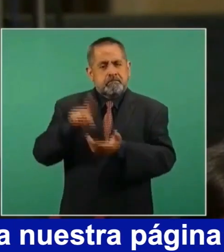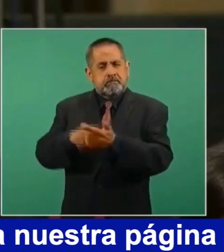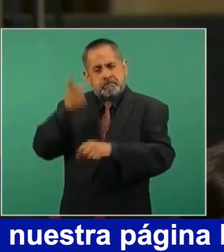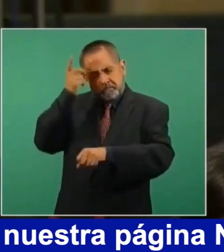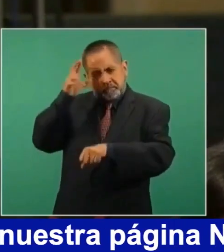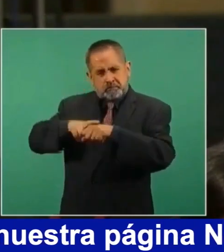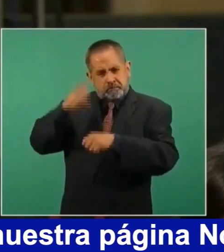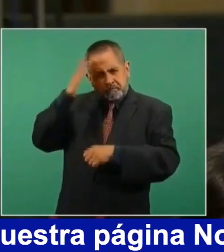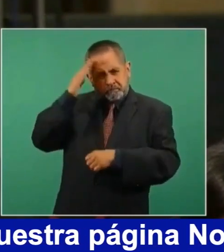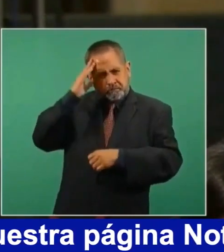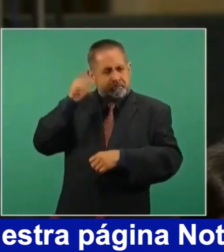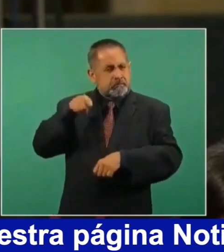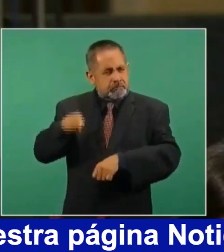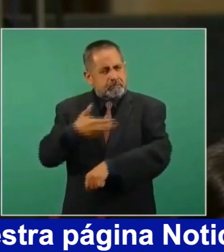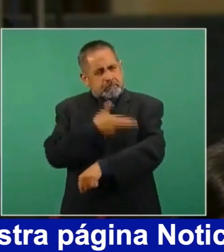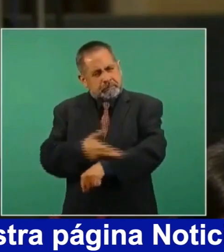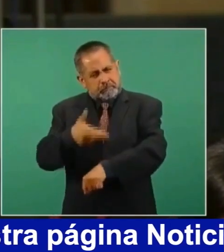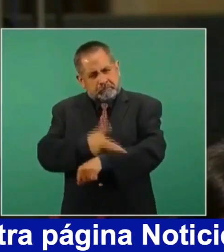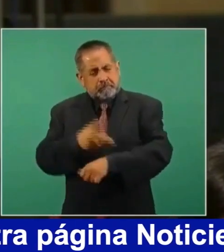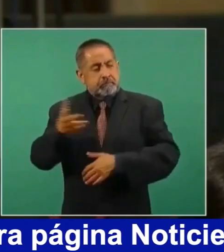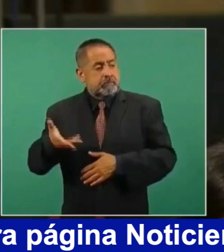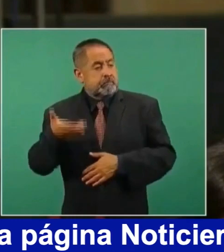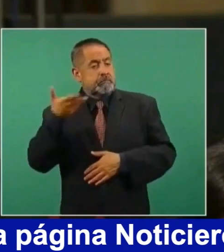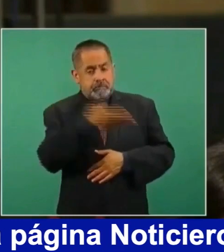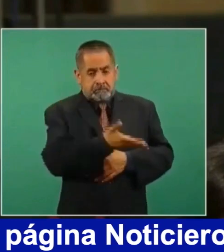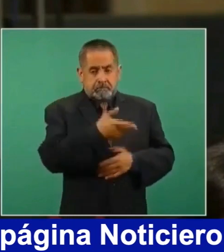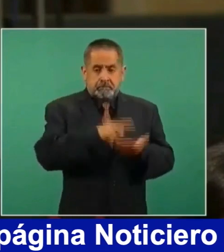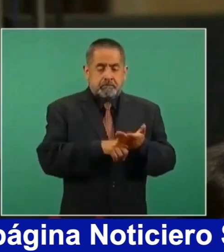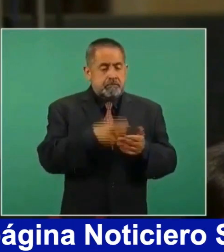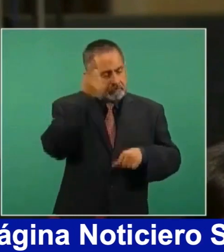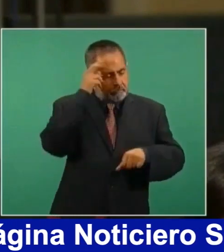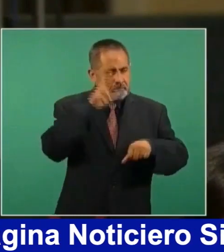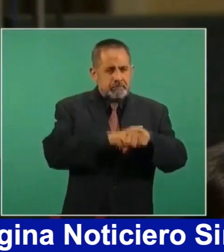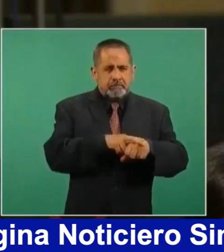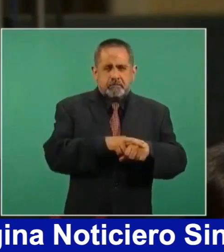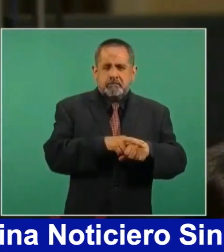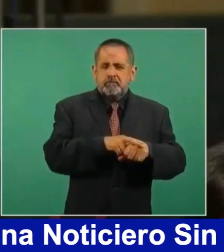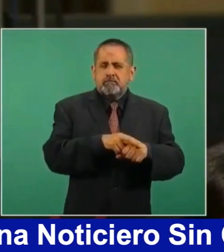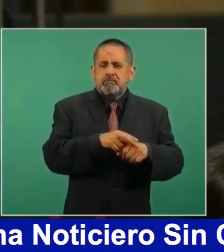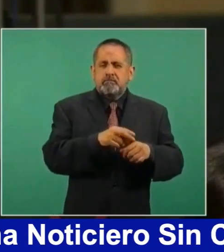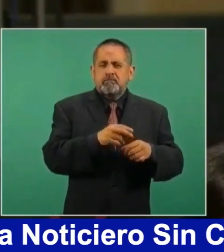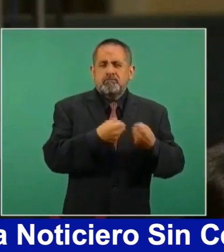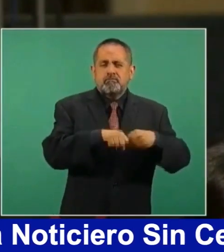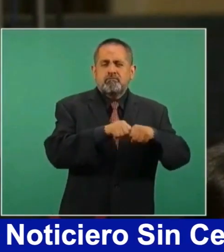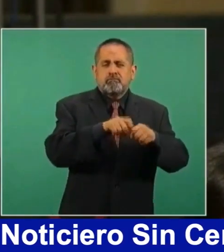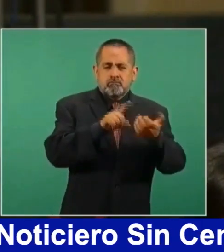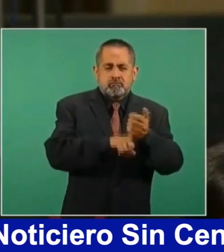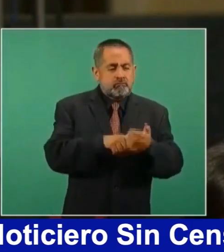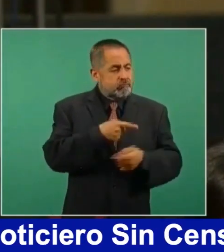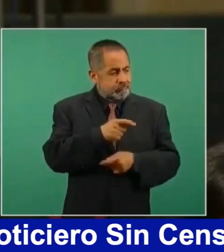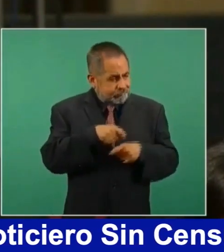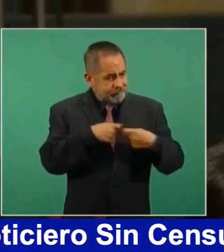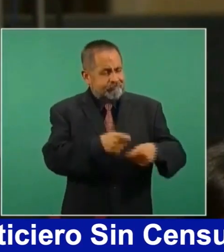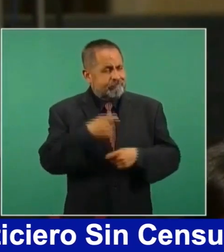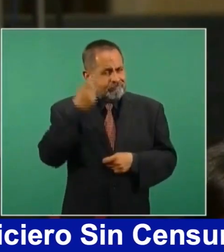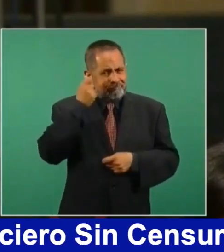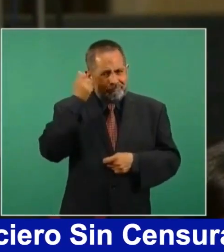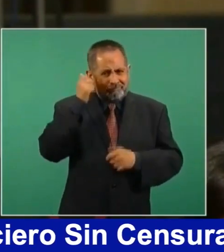se ha hecho trámite, o se le ha pedido a la Dirección Corporativa y Administrativa de Pemex, que tramiten la jubilación de